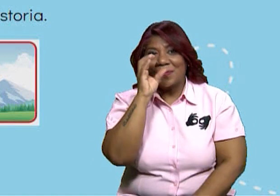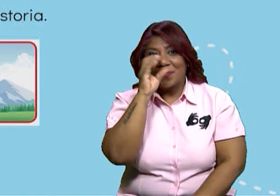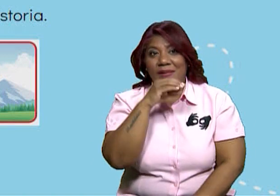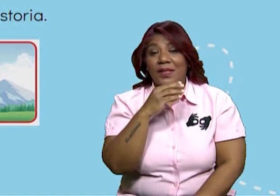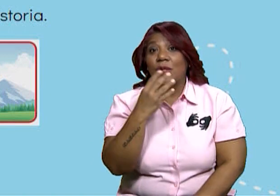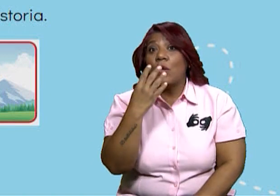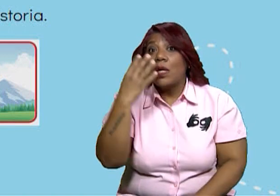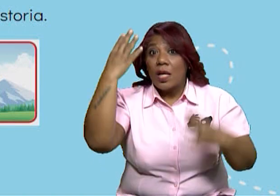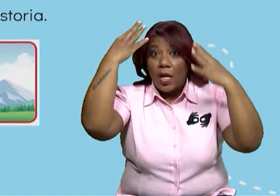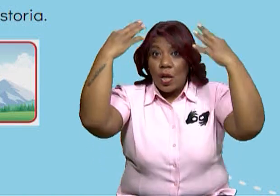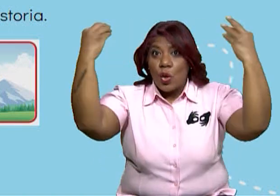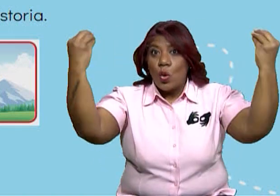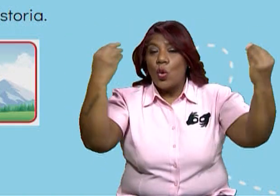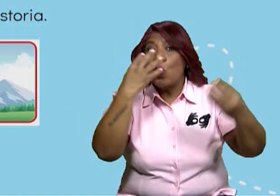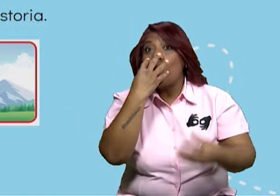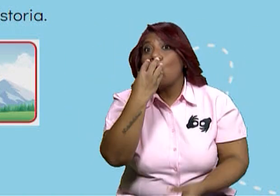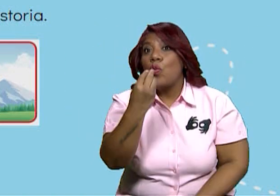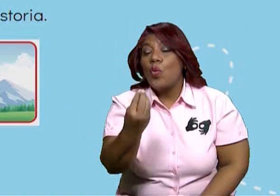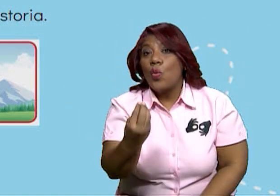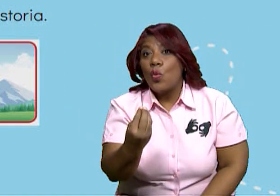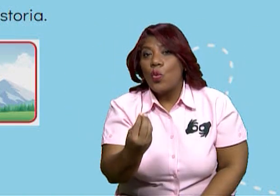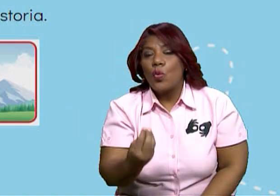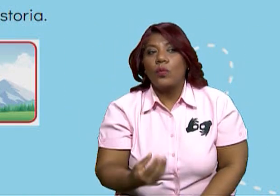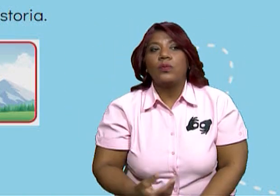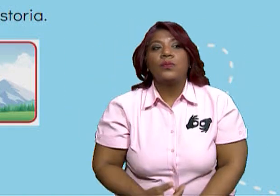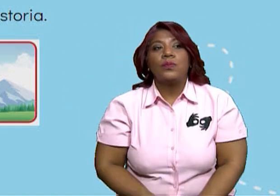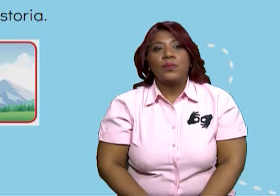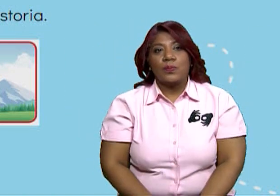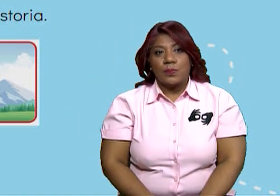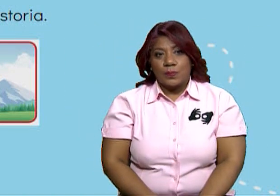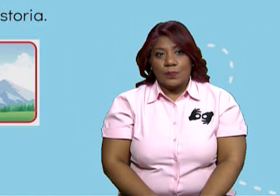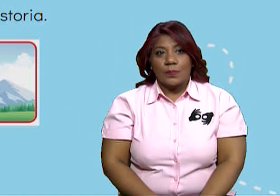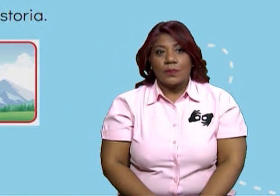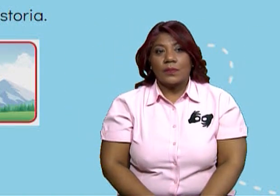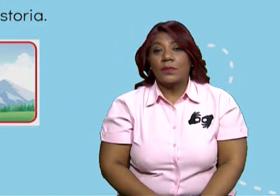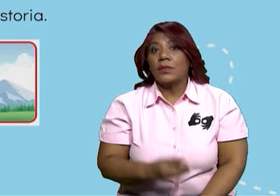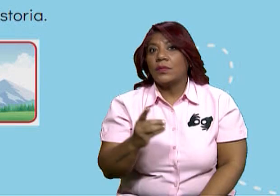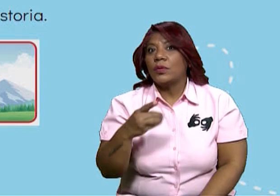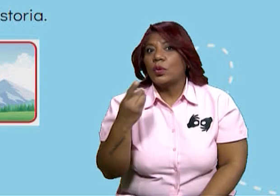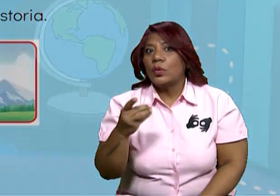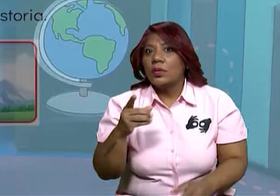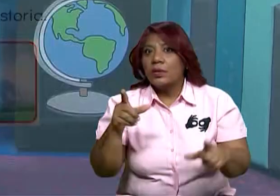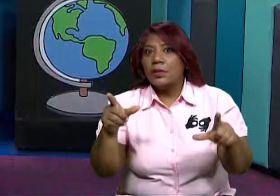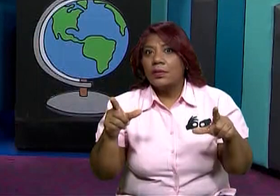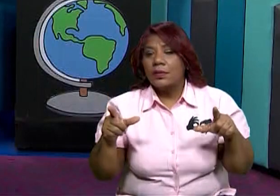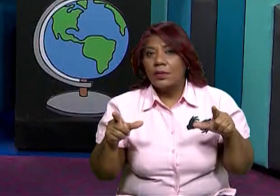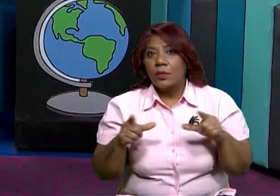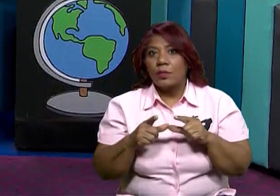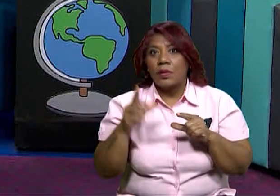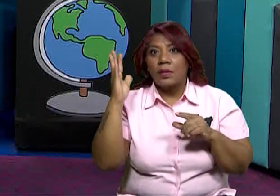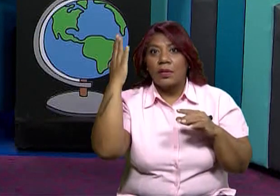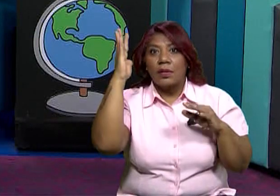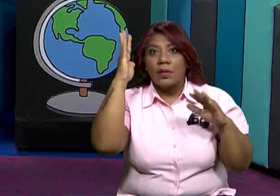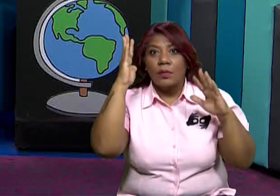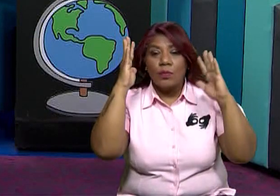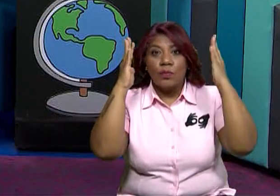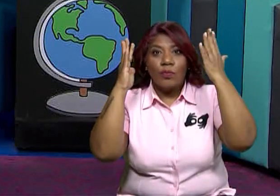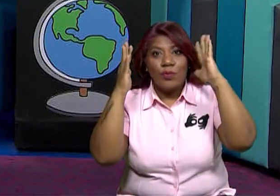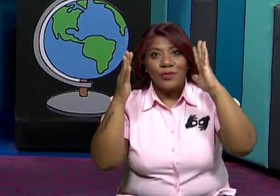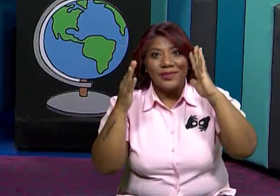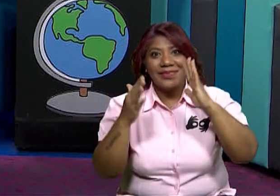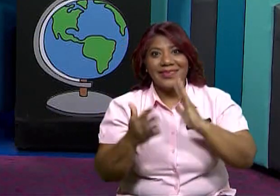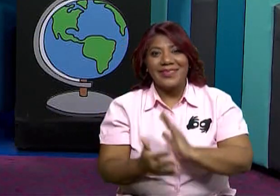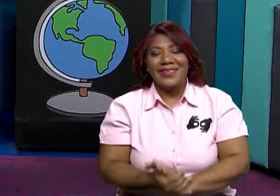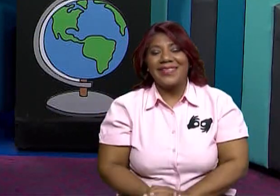marca con una X el lugar donde se desarrolla la historia. Es tu turno en casa de